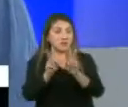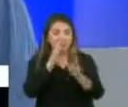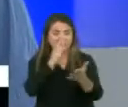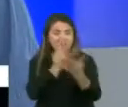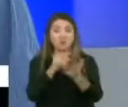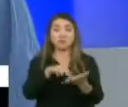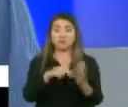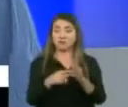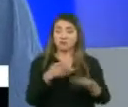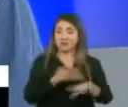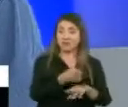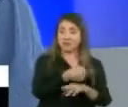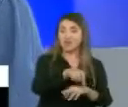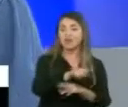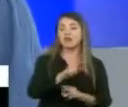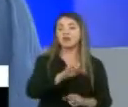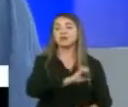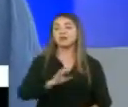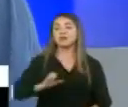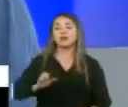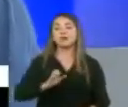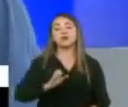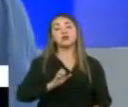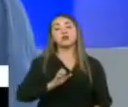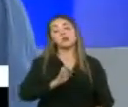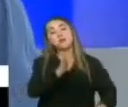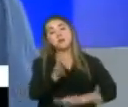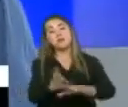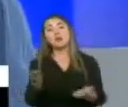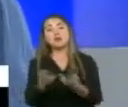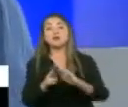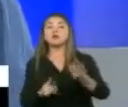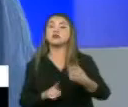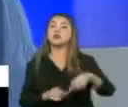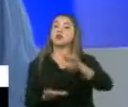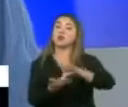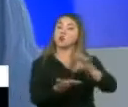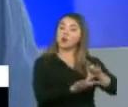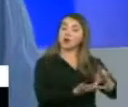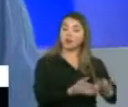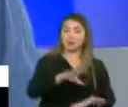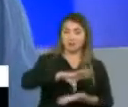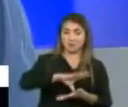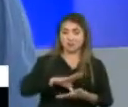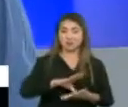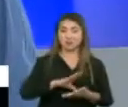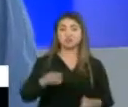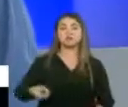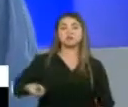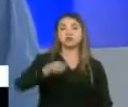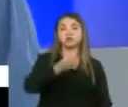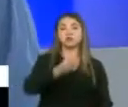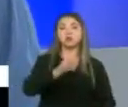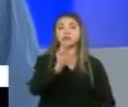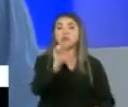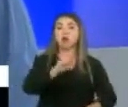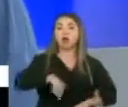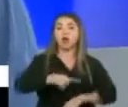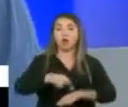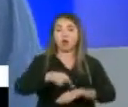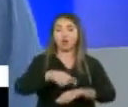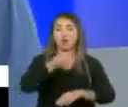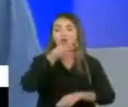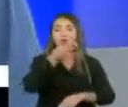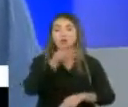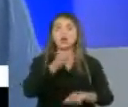problema que se ha producido el Estado finalmente recurra como lo ha hecho con otras zonas del país. Entonces, el enviar a un ministro por un par de horas pretendiendo que a través de